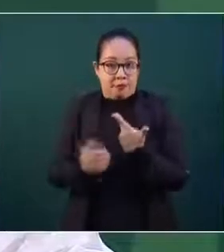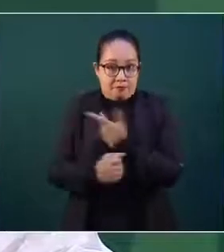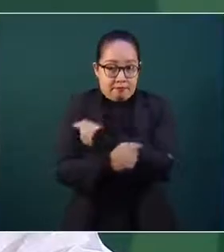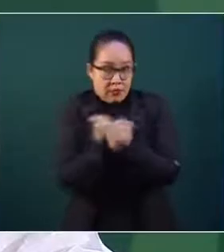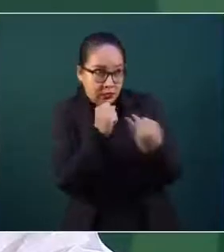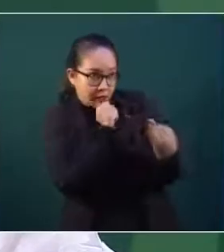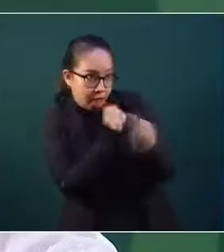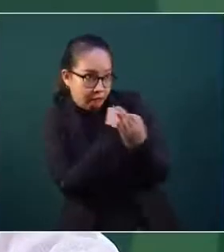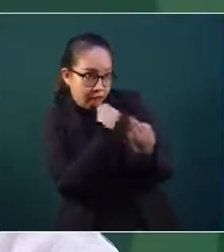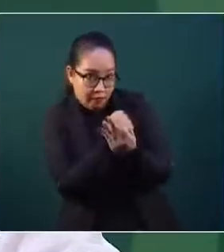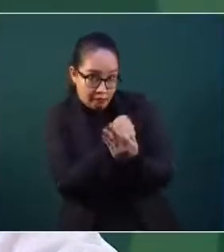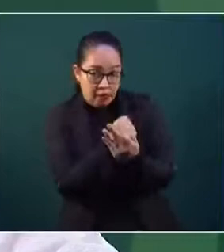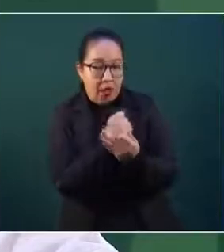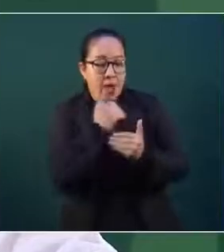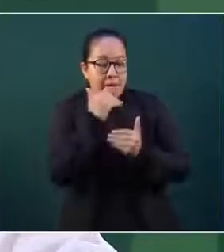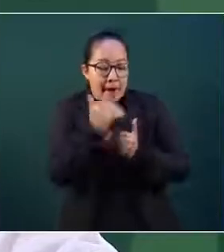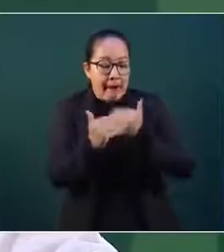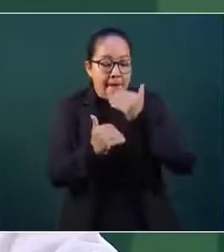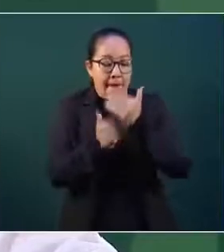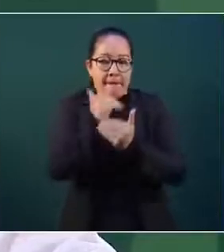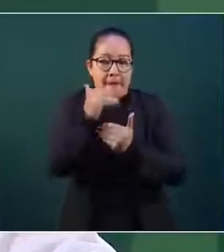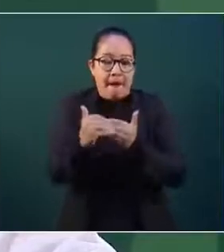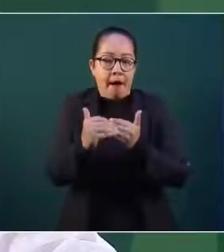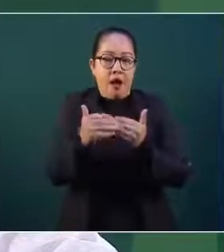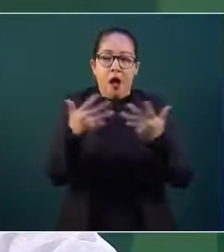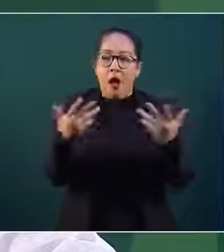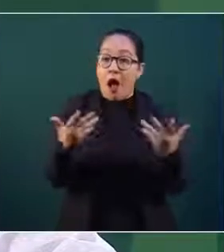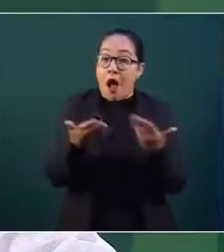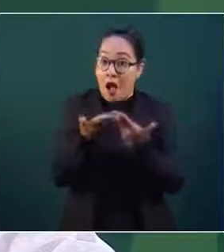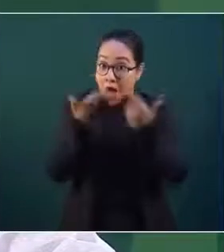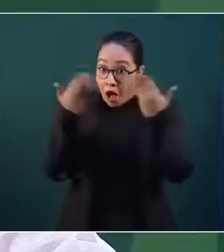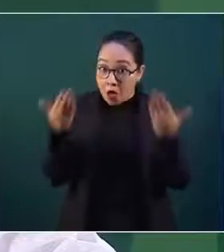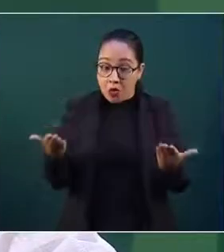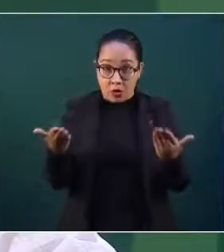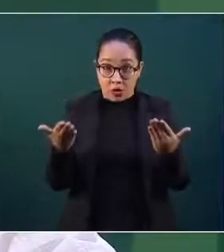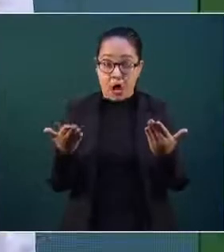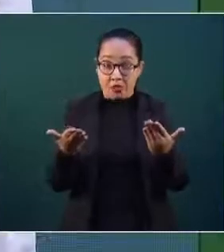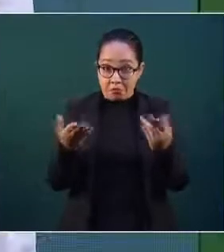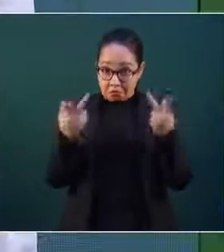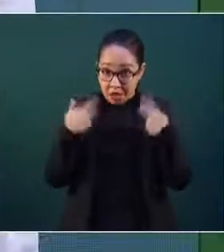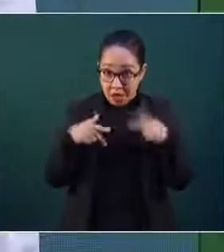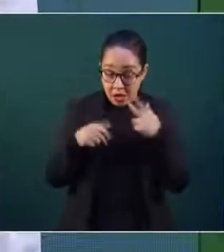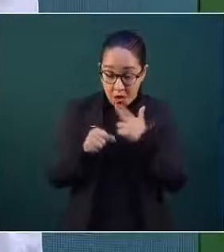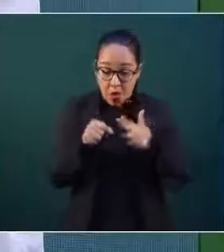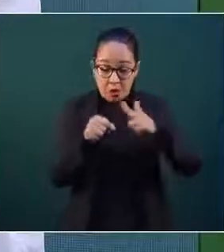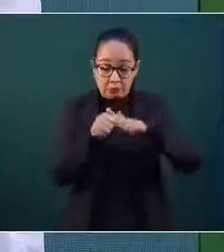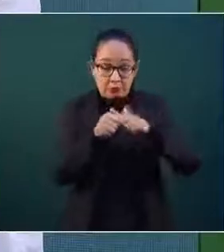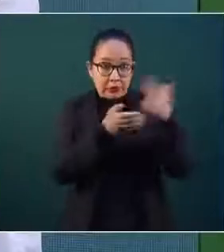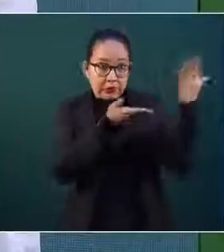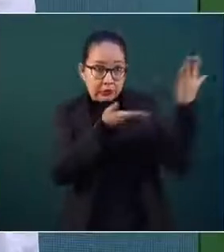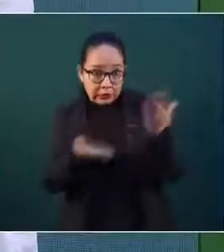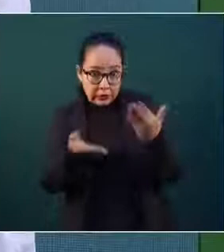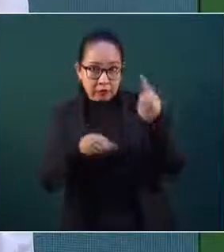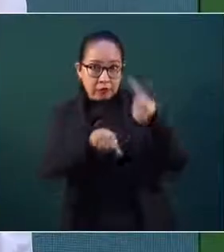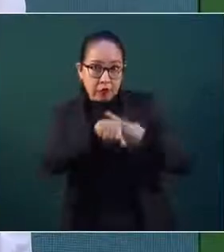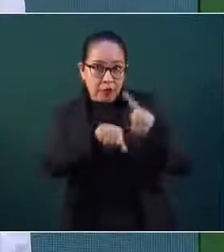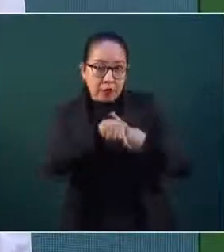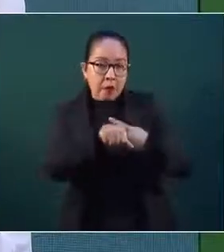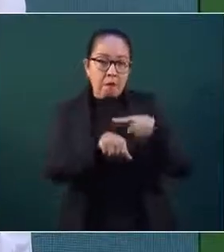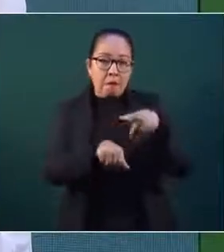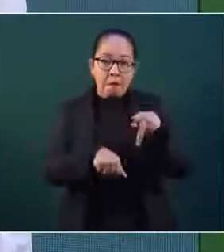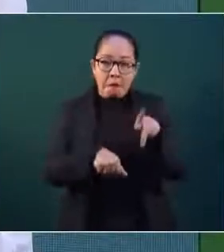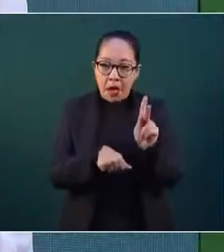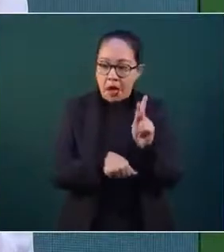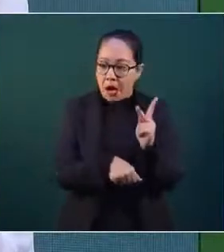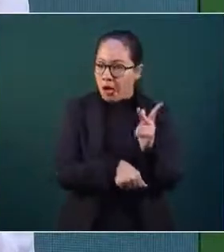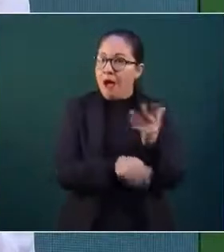cuando muchos llegan al hospital, pero ya estando vacunados, tienen menos